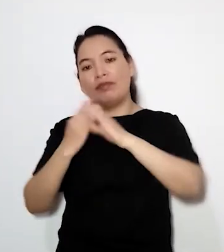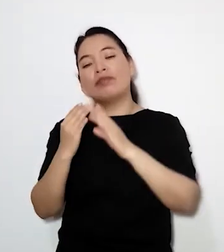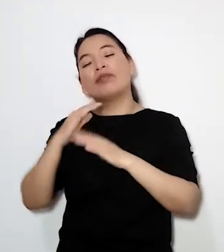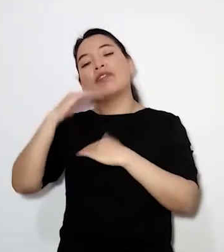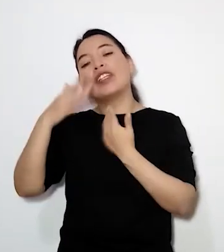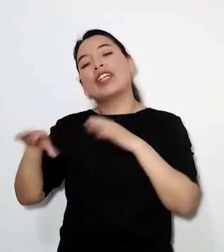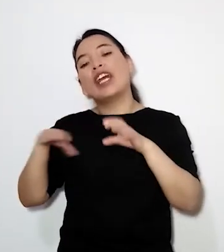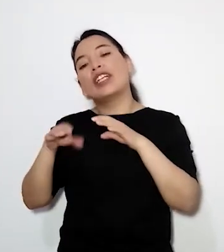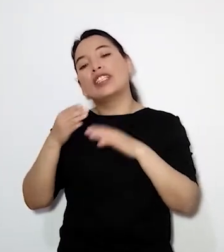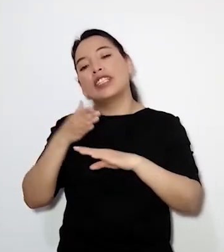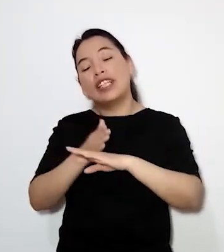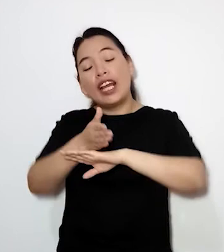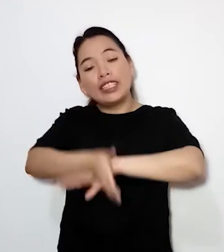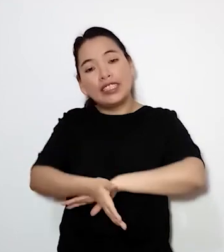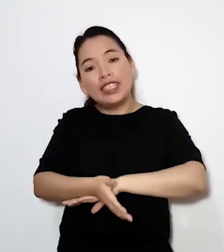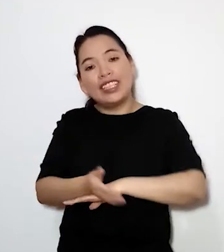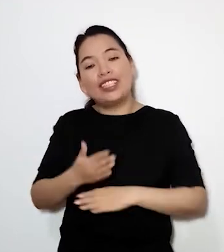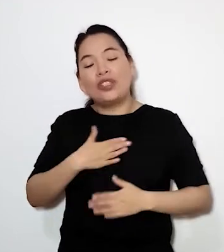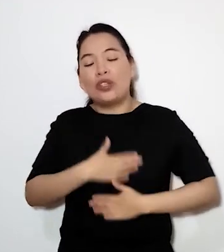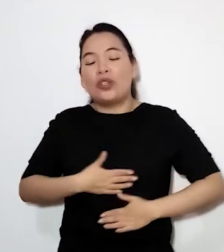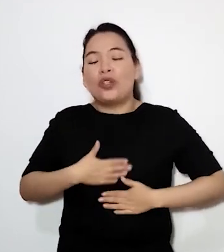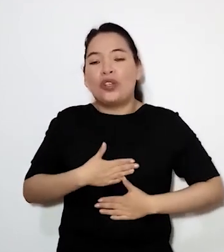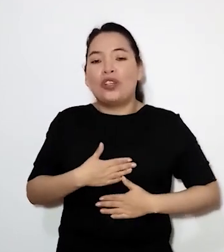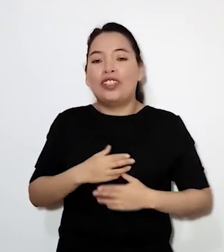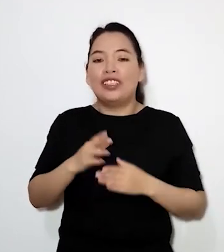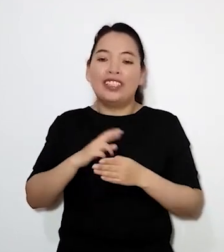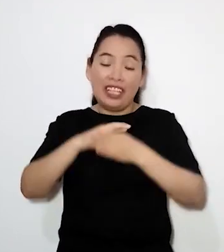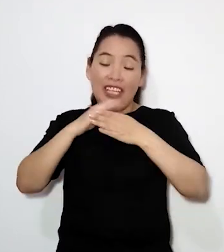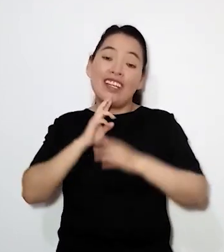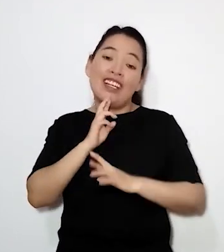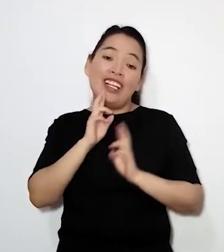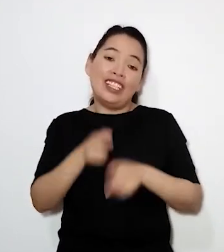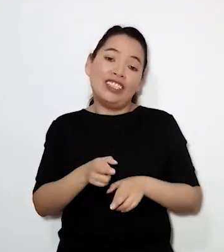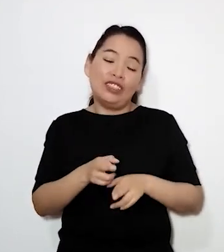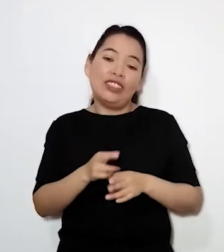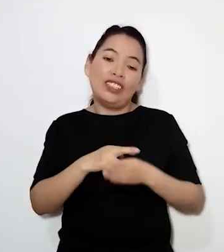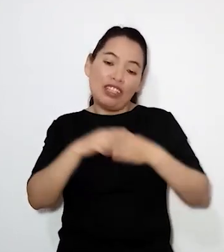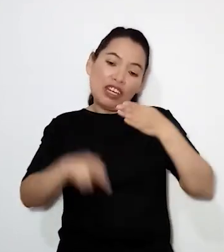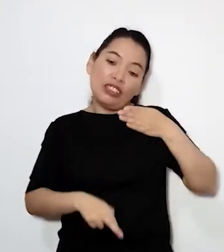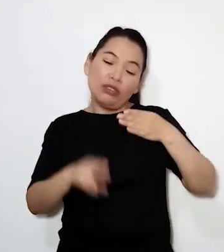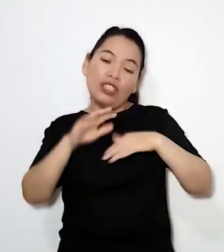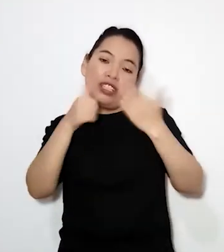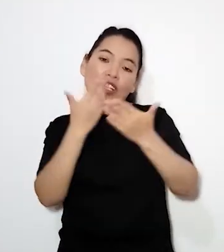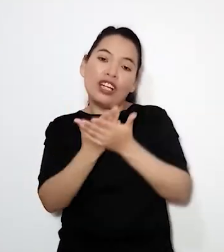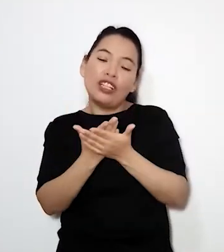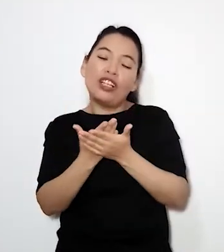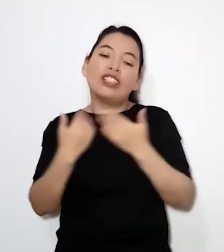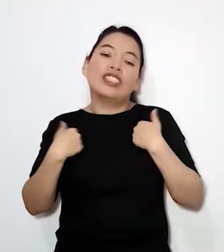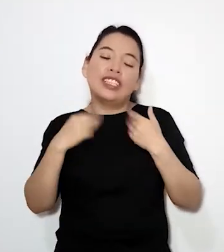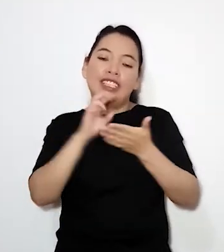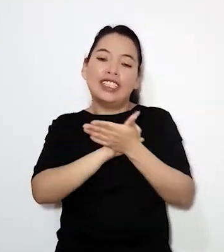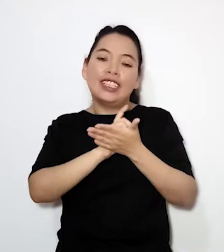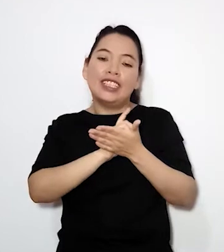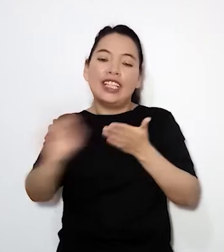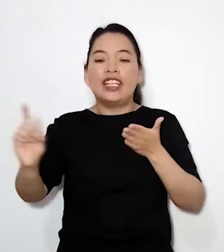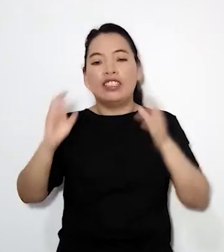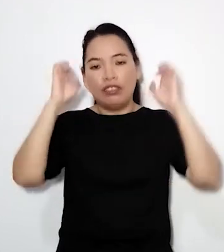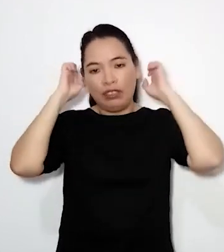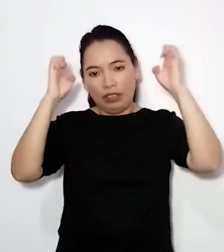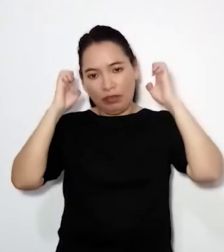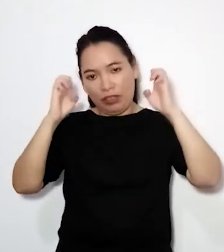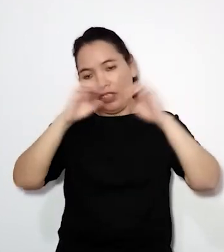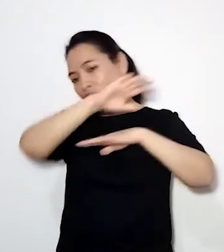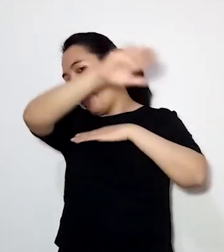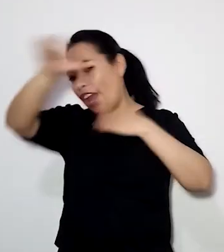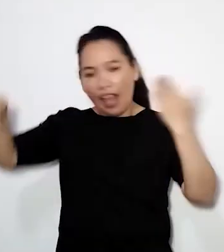los resultados del derecho a la educación de todas las personas, y ciertamente esto incluye a las personas en situación